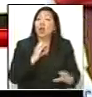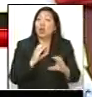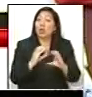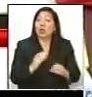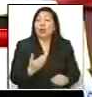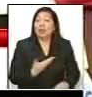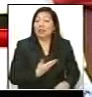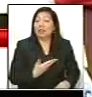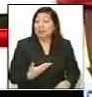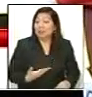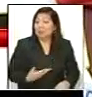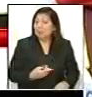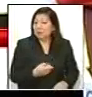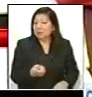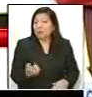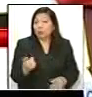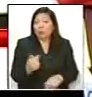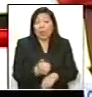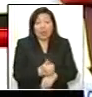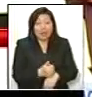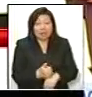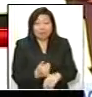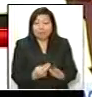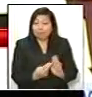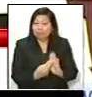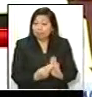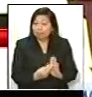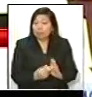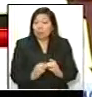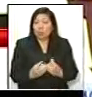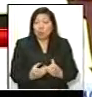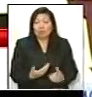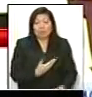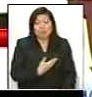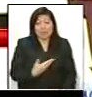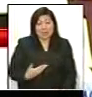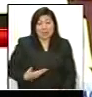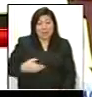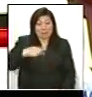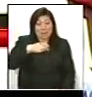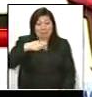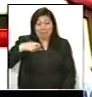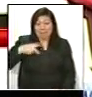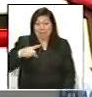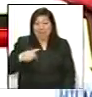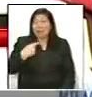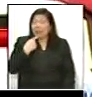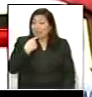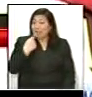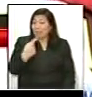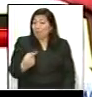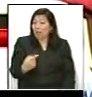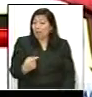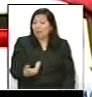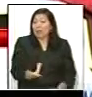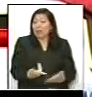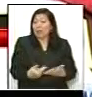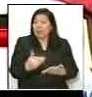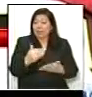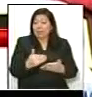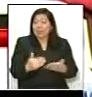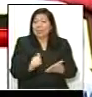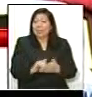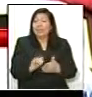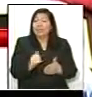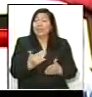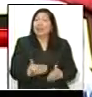el Ejecutivo, dado que usted es el vocero y representante del partido de gobierno en la comisión, informe sobre el calendario y el cronograma que